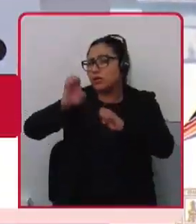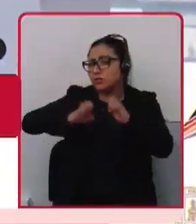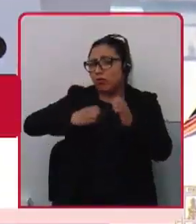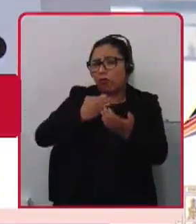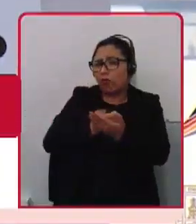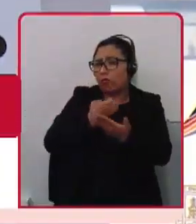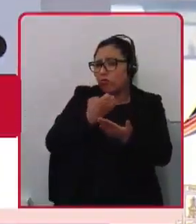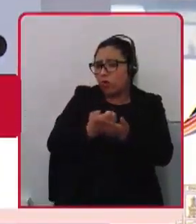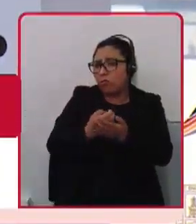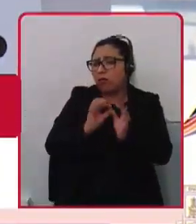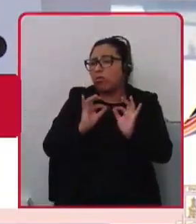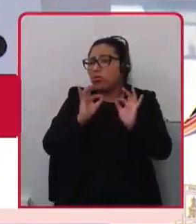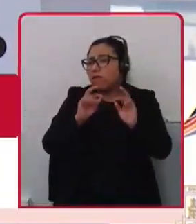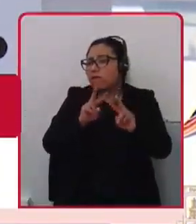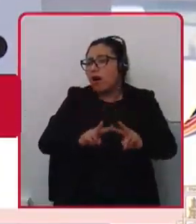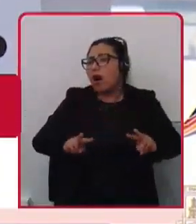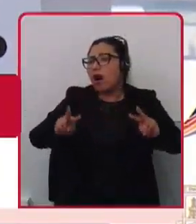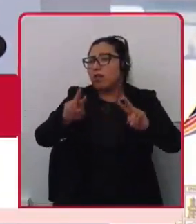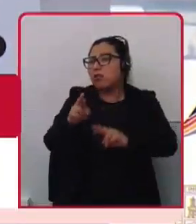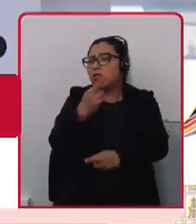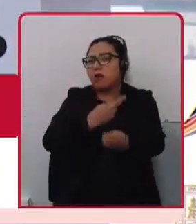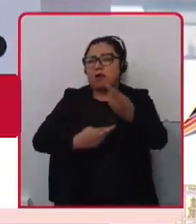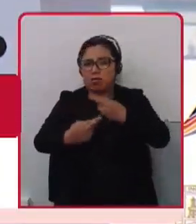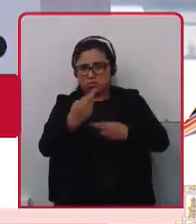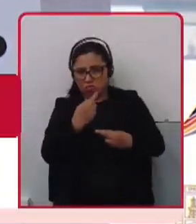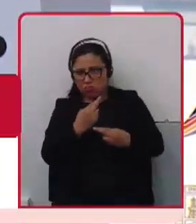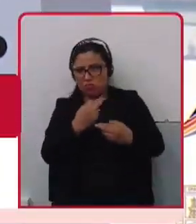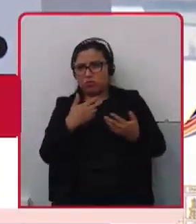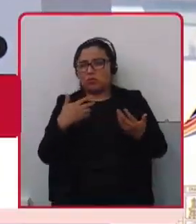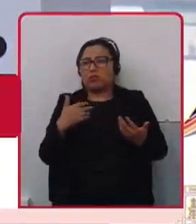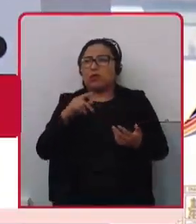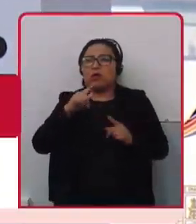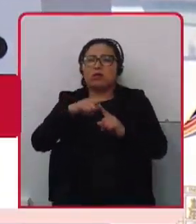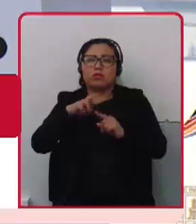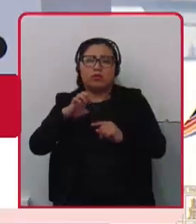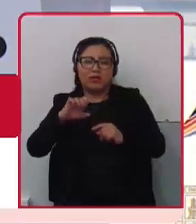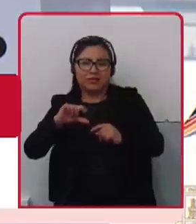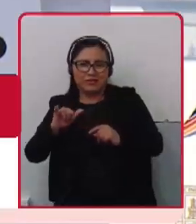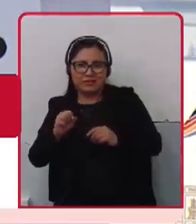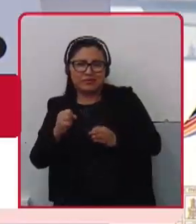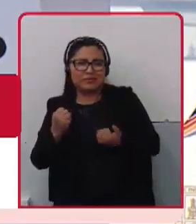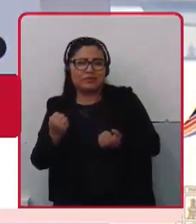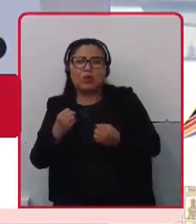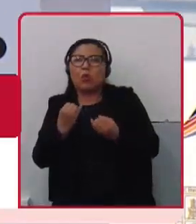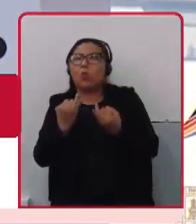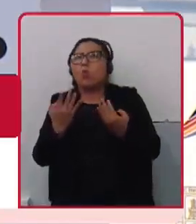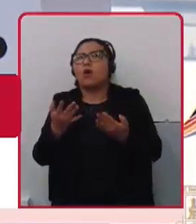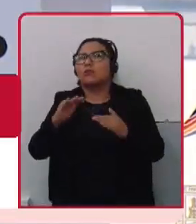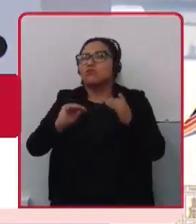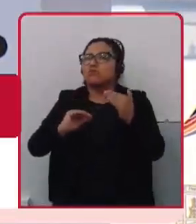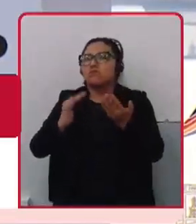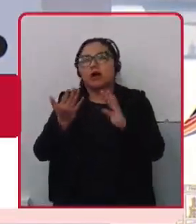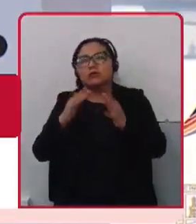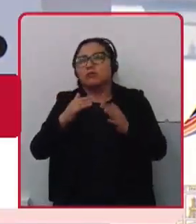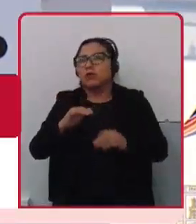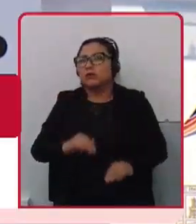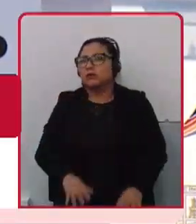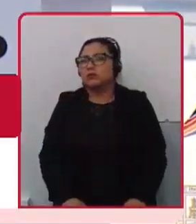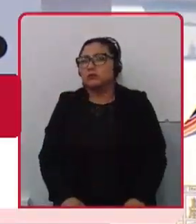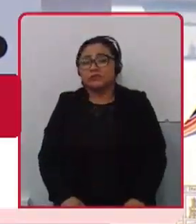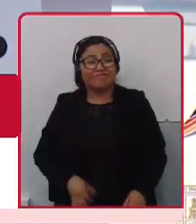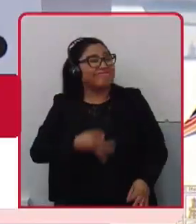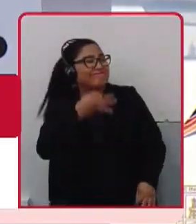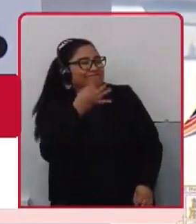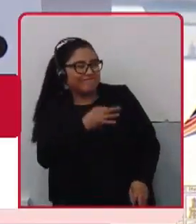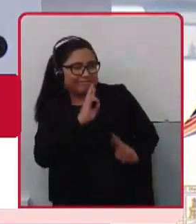económica para determinar el valor de retorno de la opción del Trolley Assist? ¿Y cuánto es en promedio? Si bien es cierto, no se